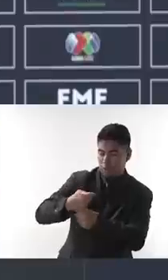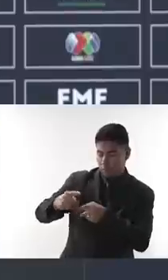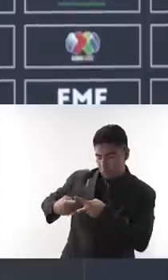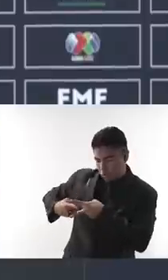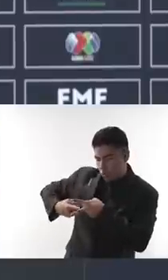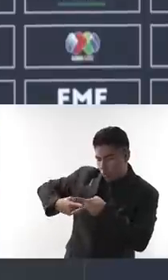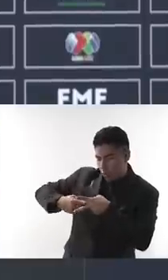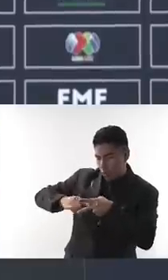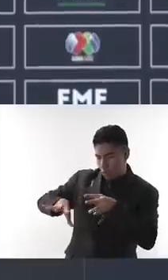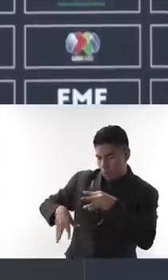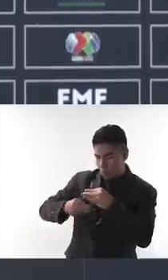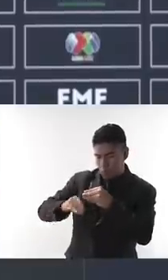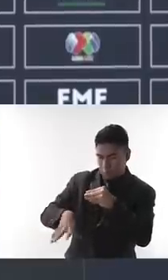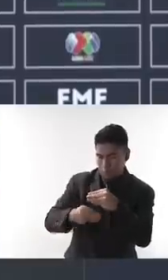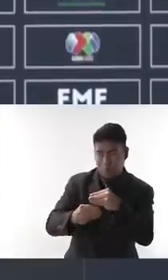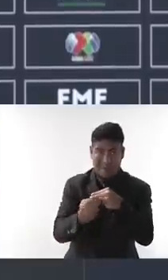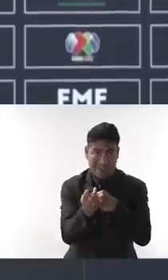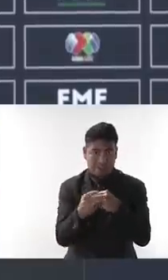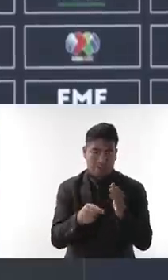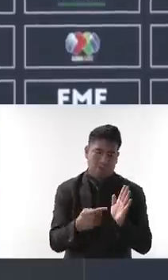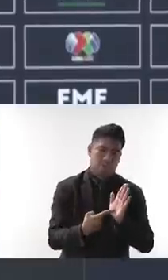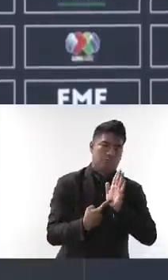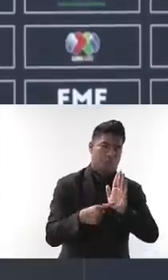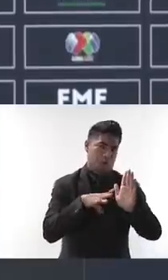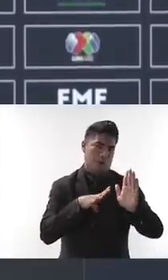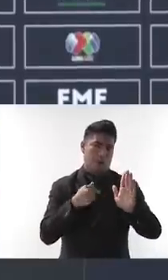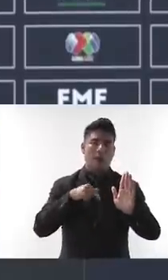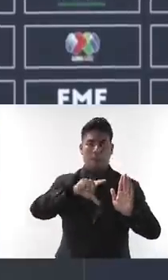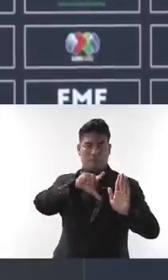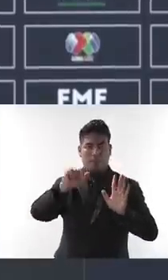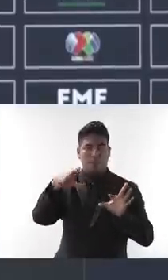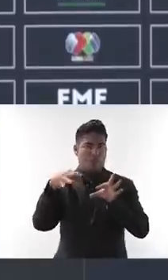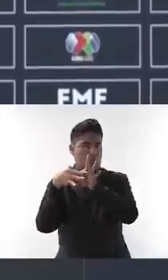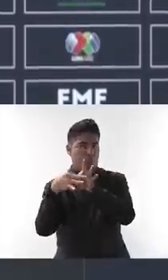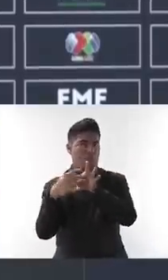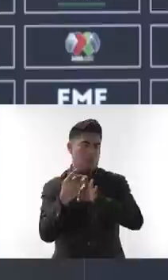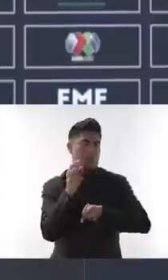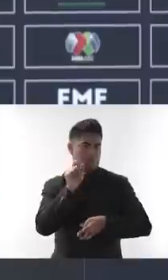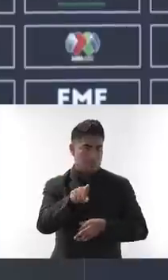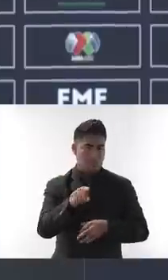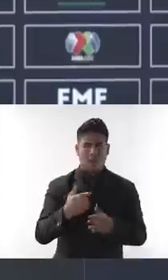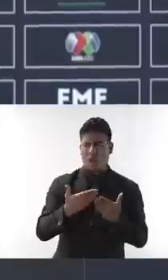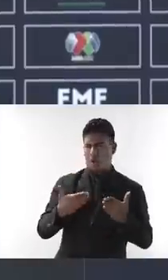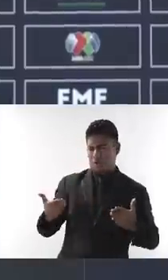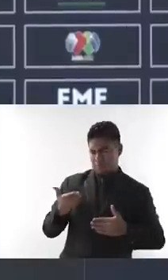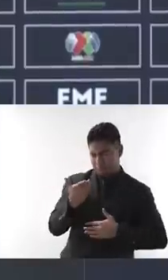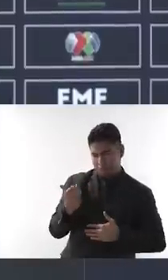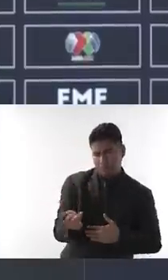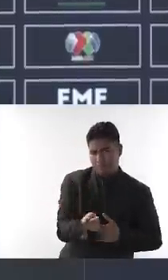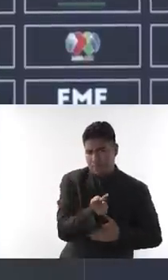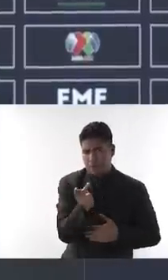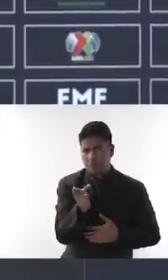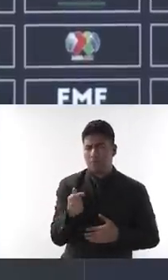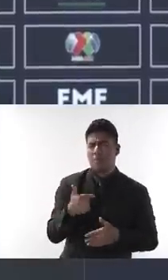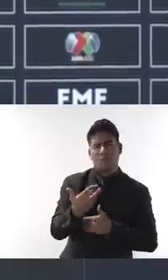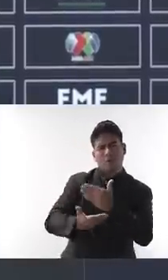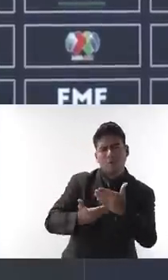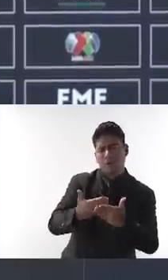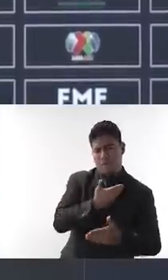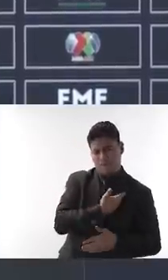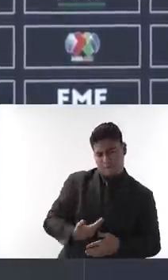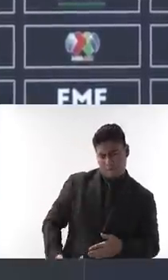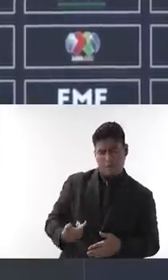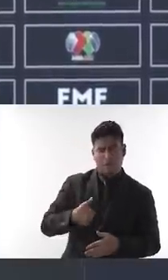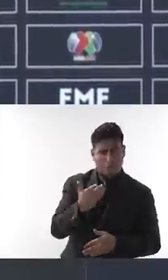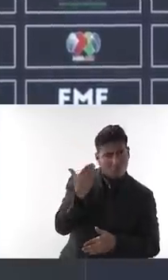Ingeniero, de acuerdo a lo que ha platicado usted con los dueños, con el comité de dueños y como presidente de la federación, ¿qué requisitos debe